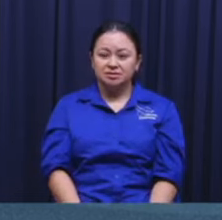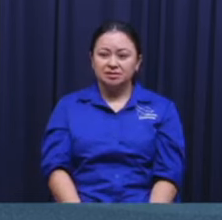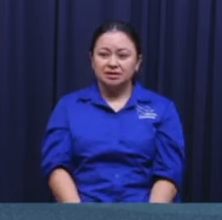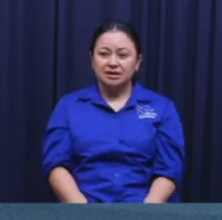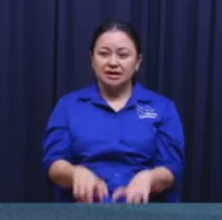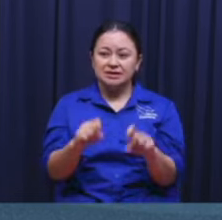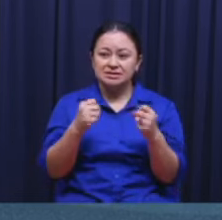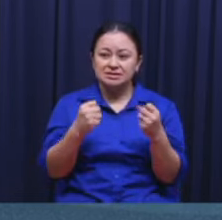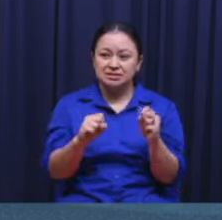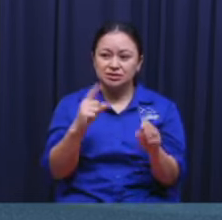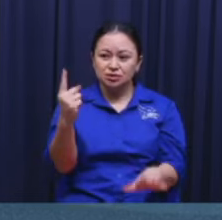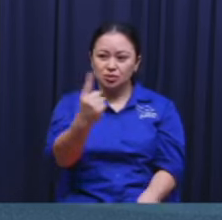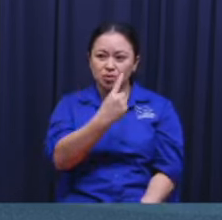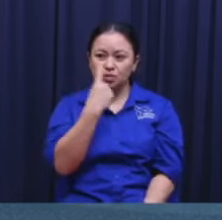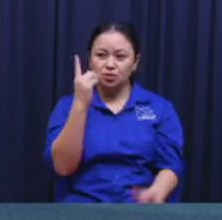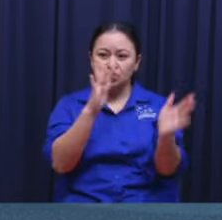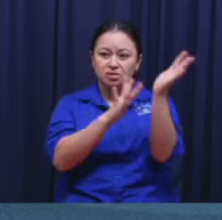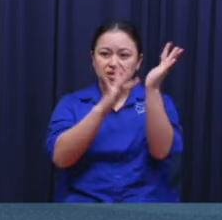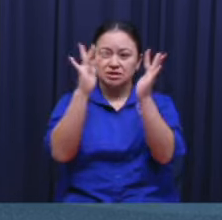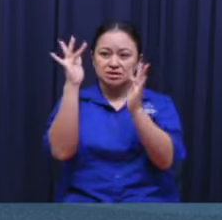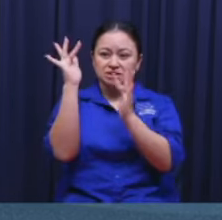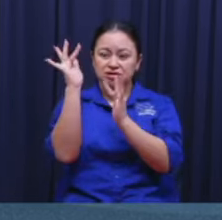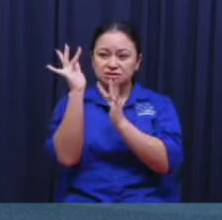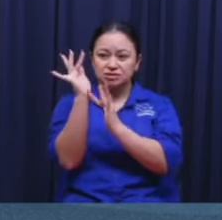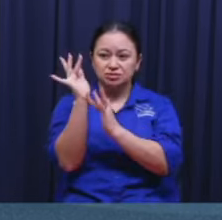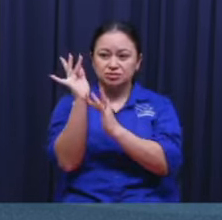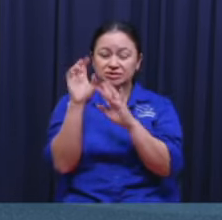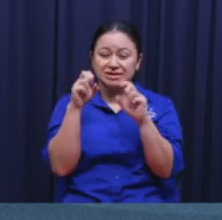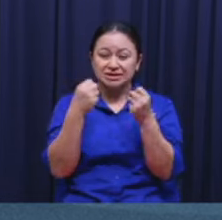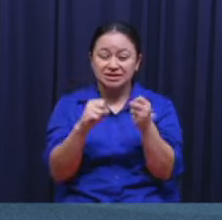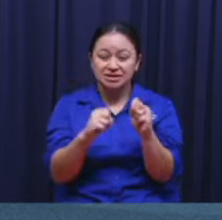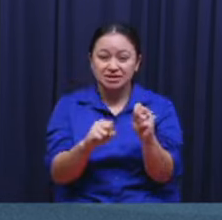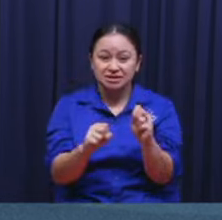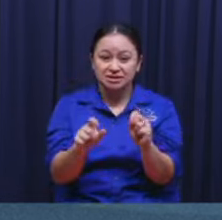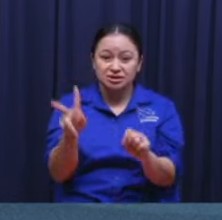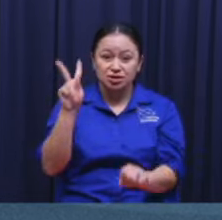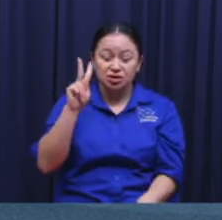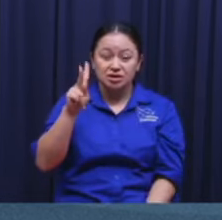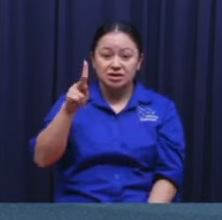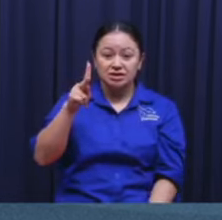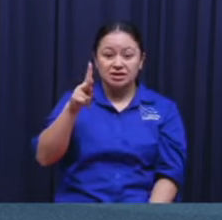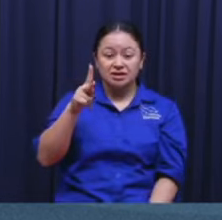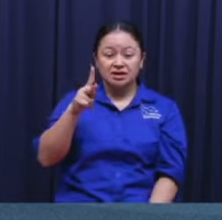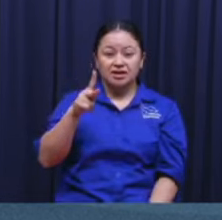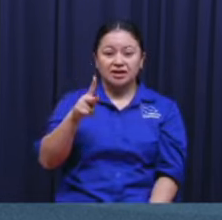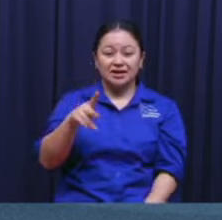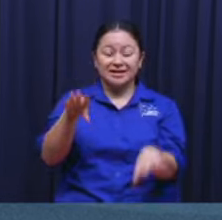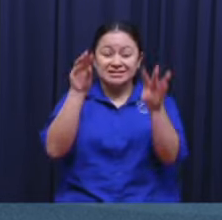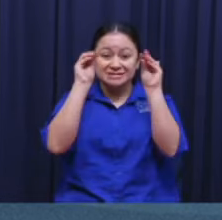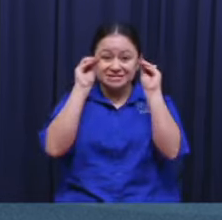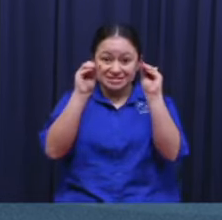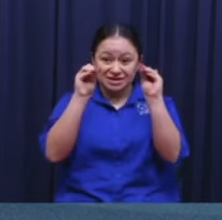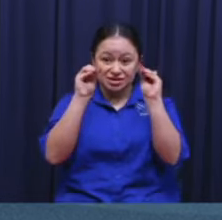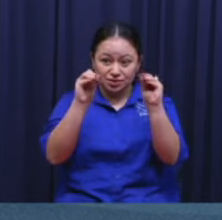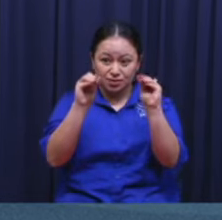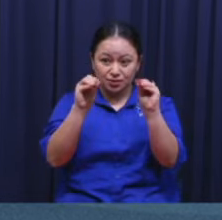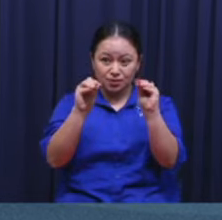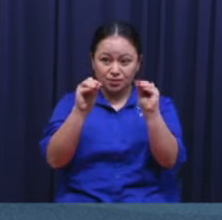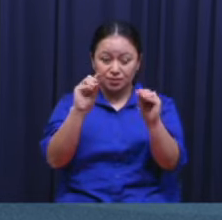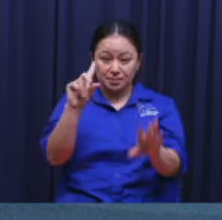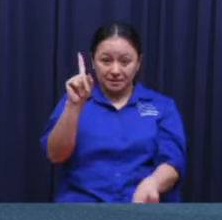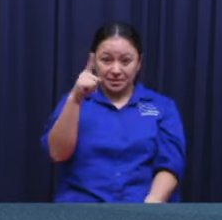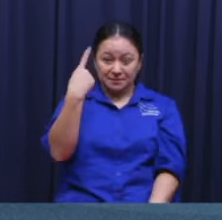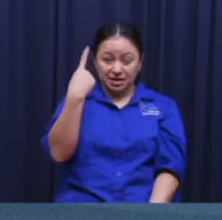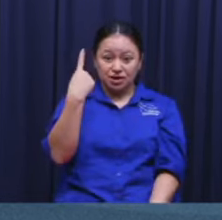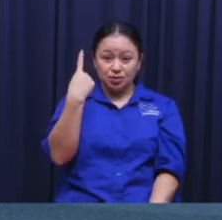y a enseñar. Entonces, el orden de los factores sí altera el producto, Aquí dice que lo primero que